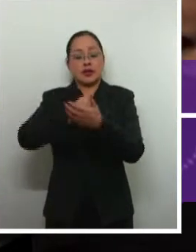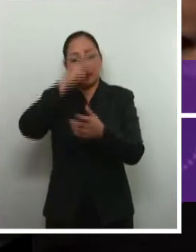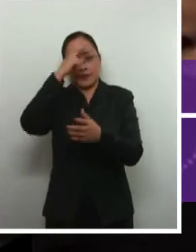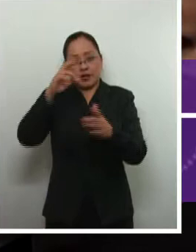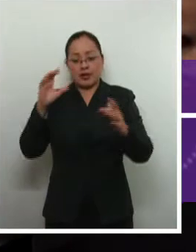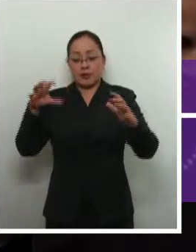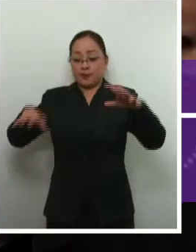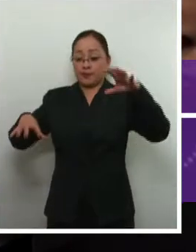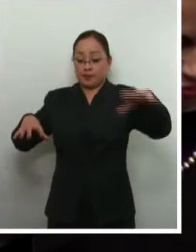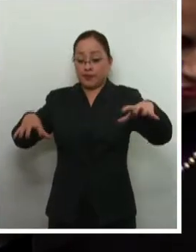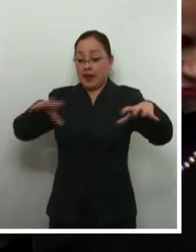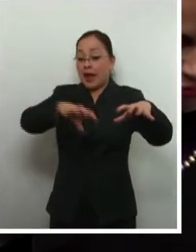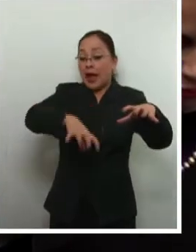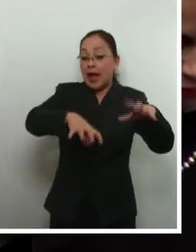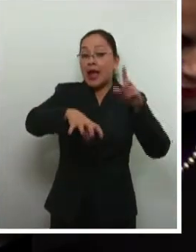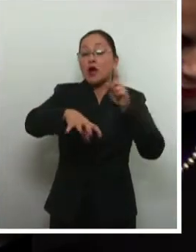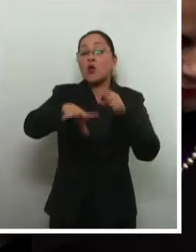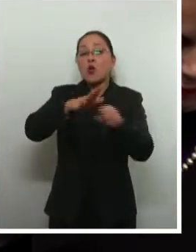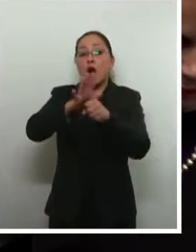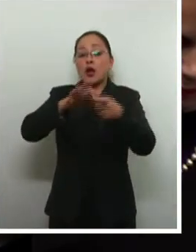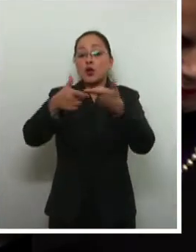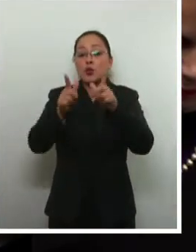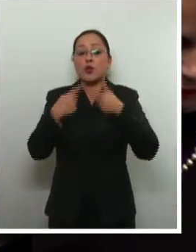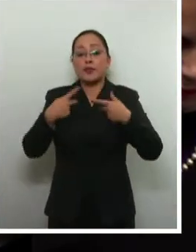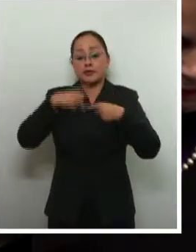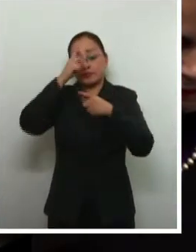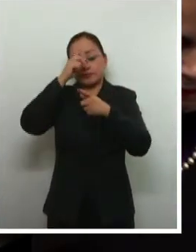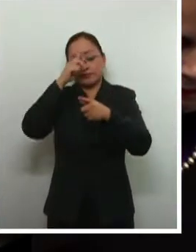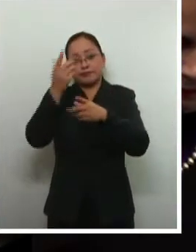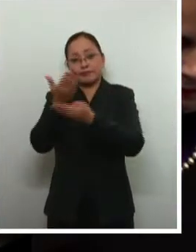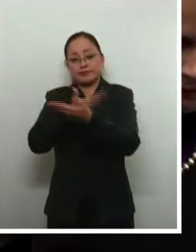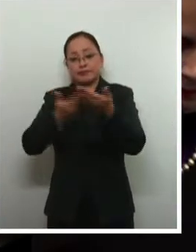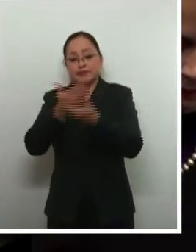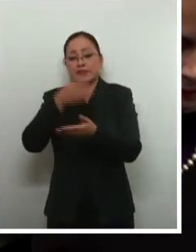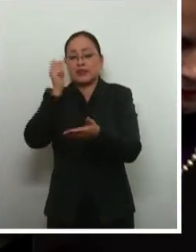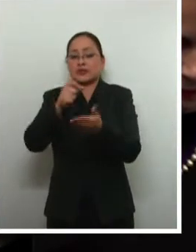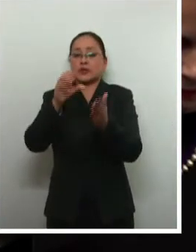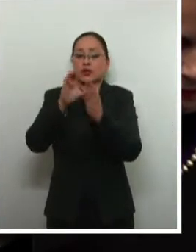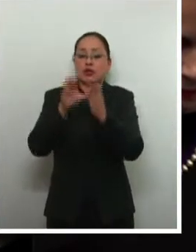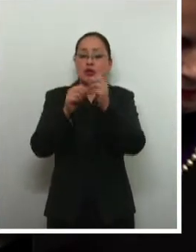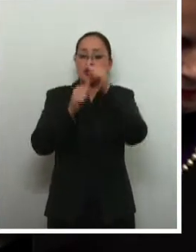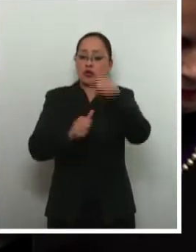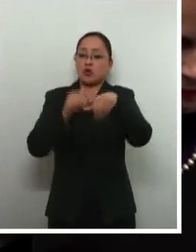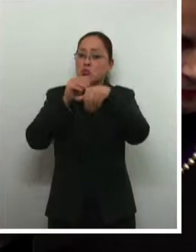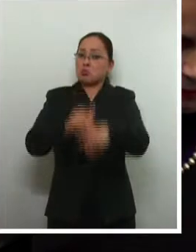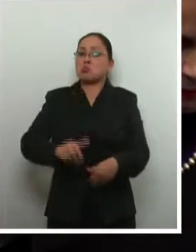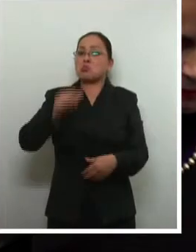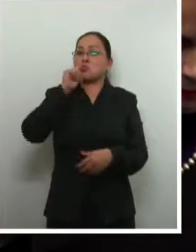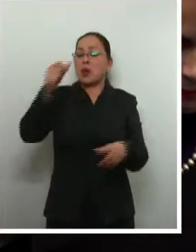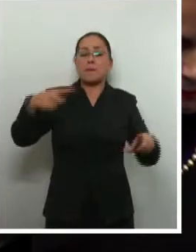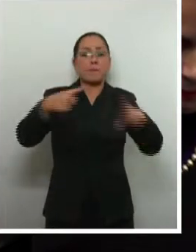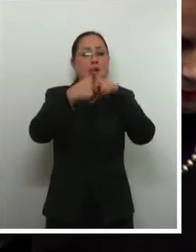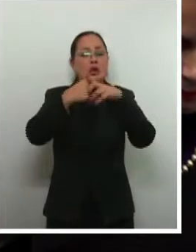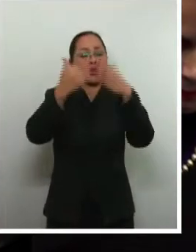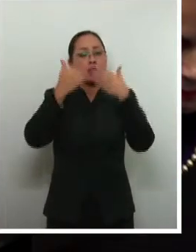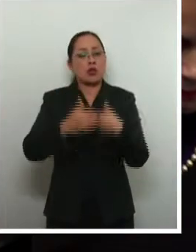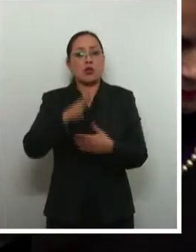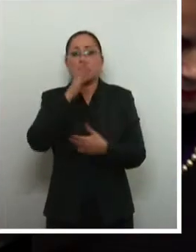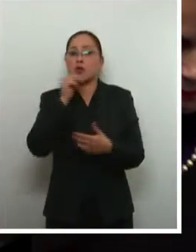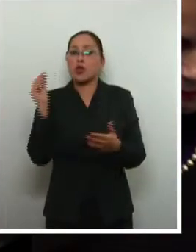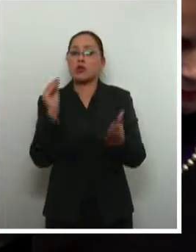México. Este consejo es anticonstitucional, no puede